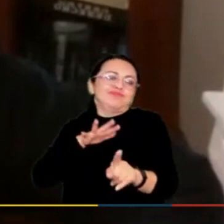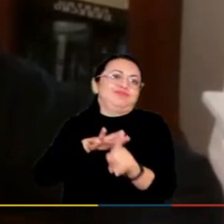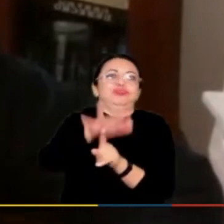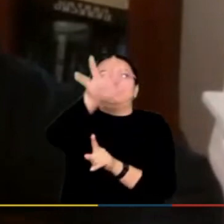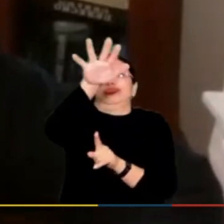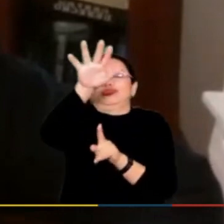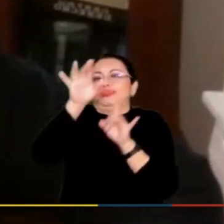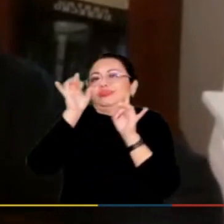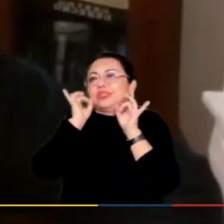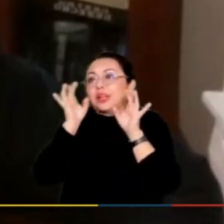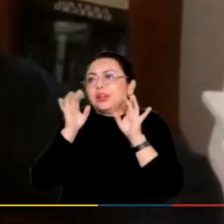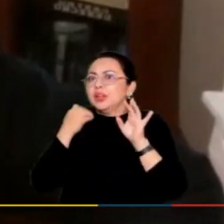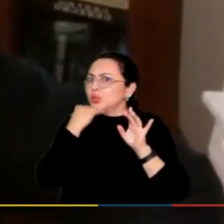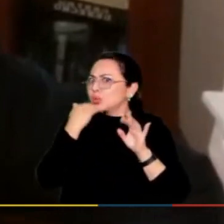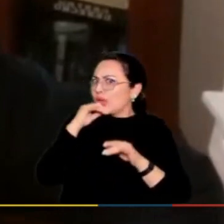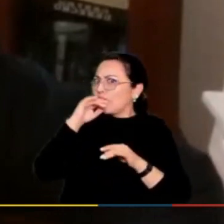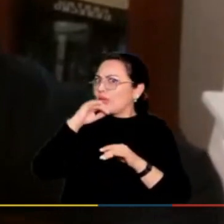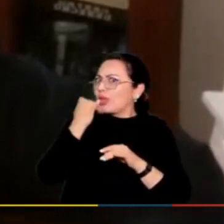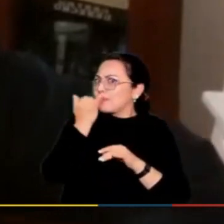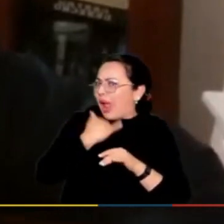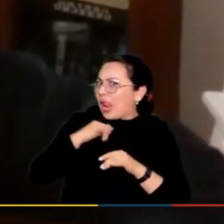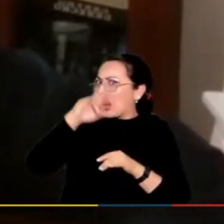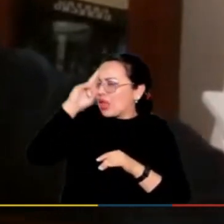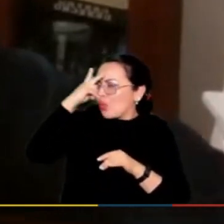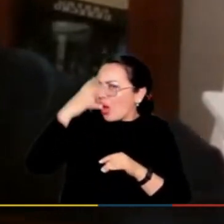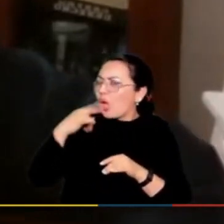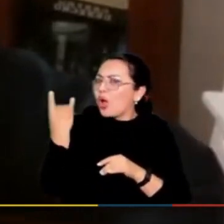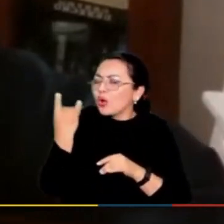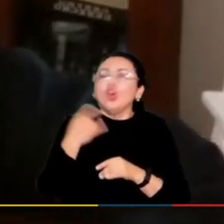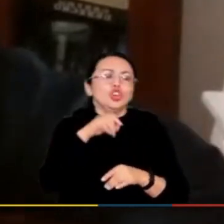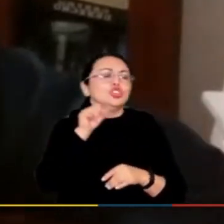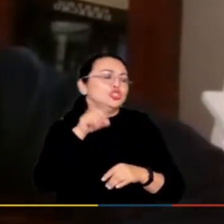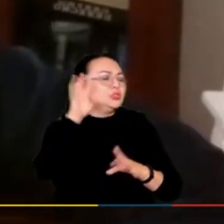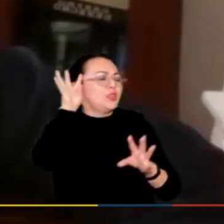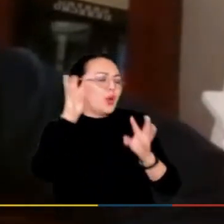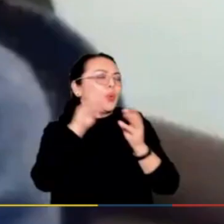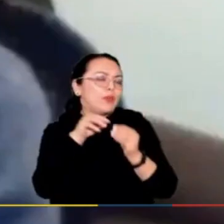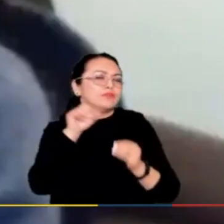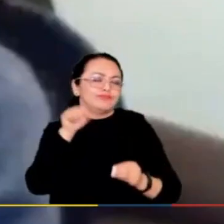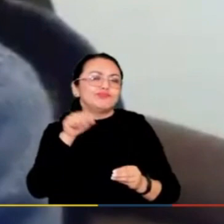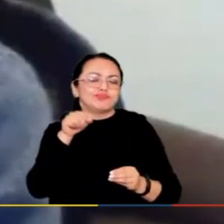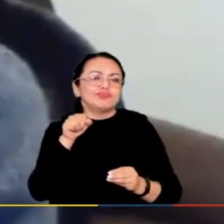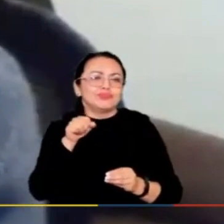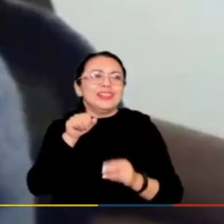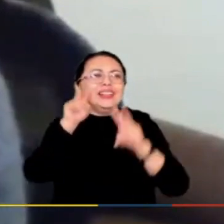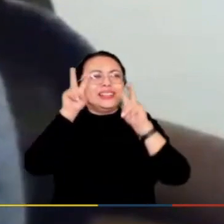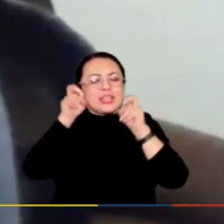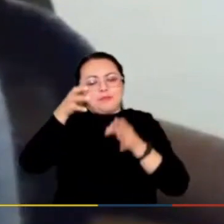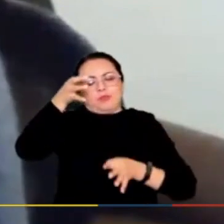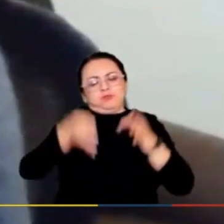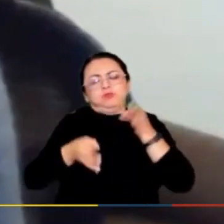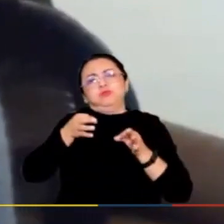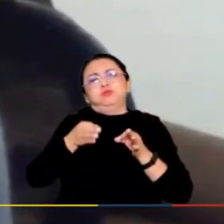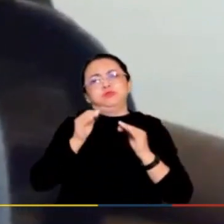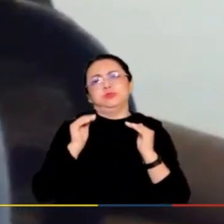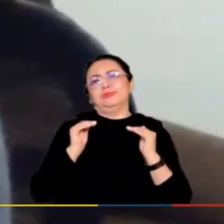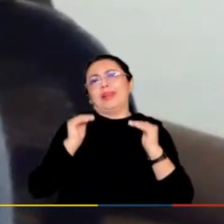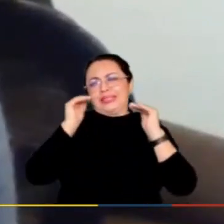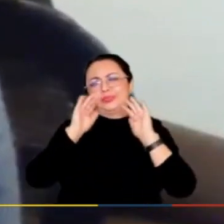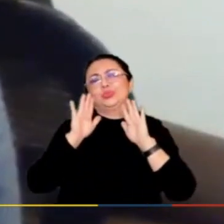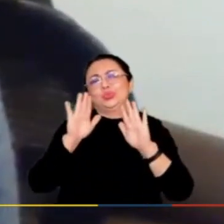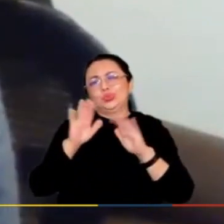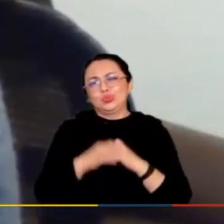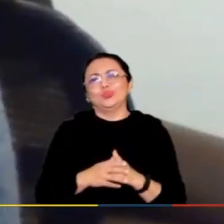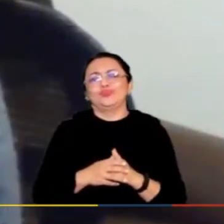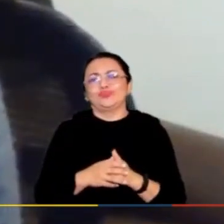si esté equivocado al respecto. No, de acuerdo, aquí hay un valor jurídico superior. Es que es